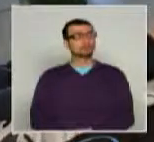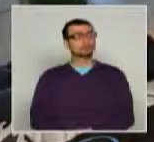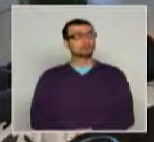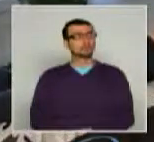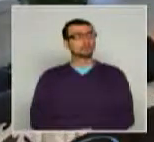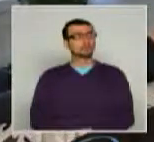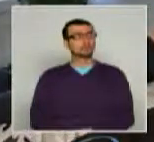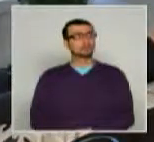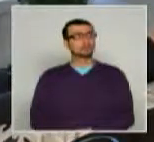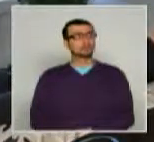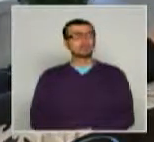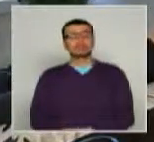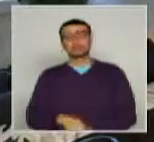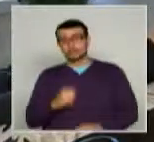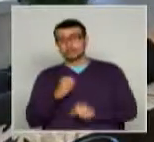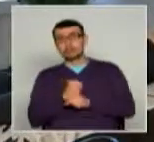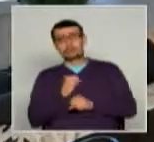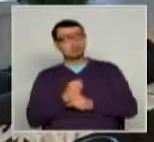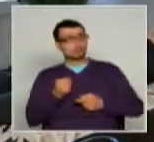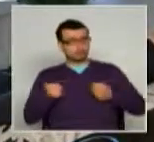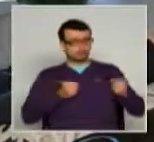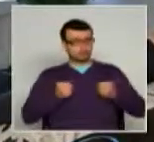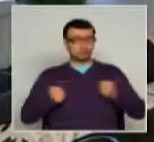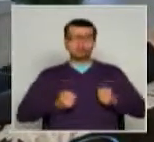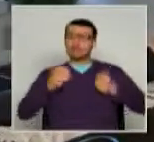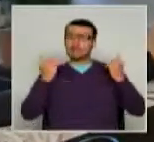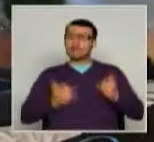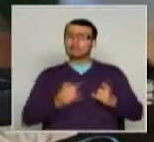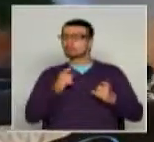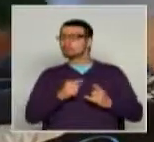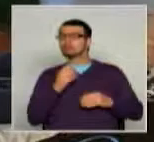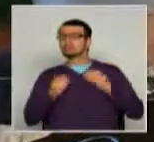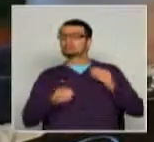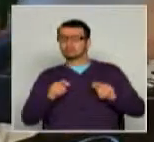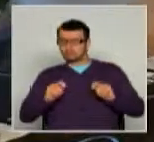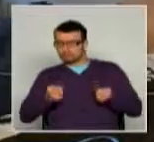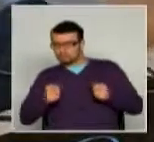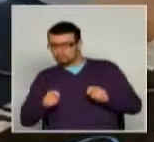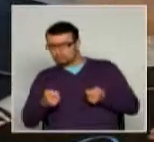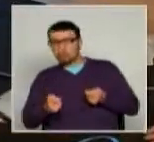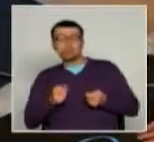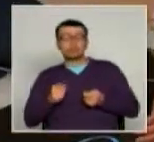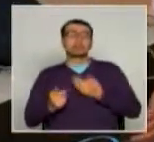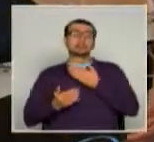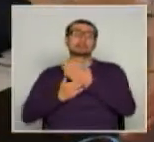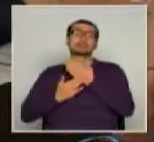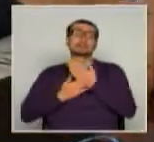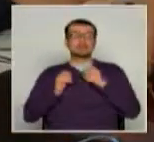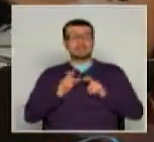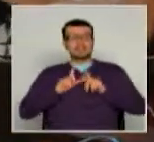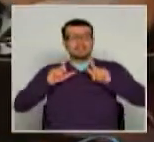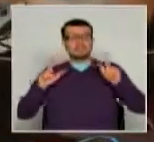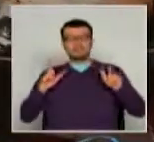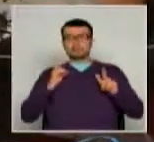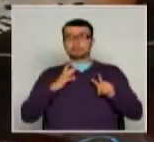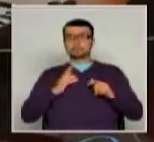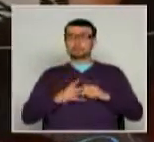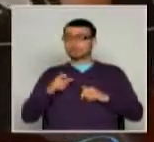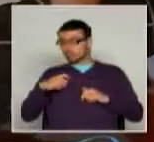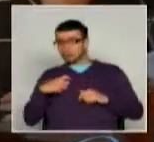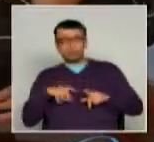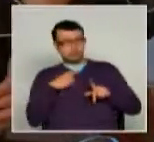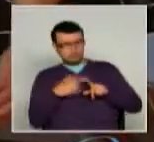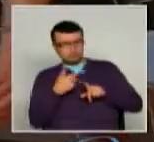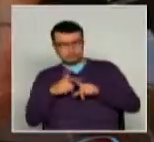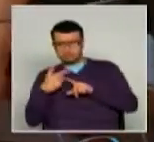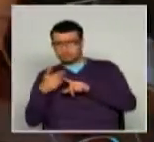Bueno, la función que estamos trabajando en este momento con el equipo es una función que nos va a permitir liberar dolor. El equipo tiene varias funciones, como